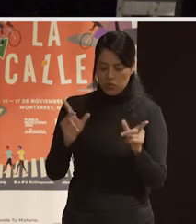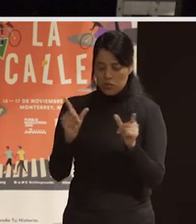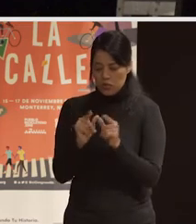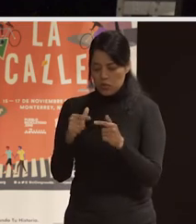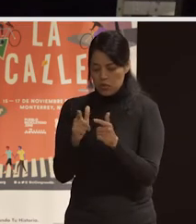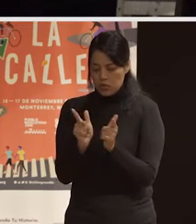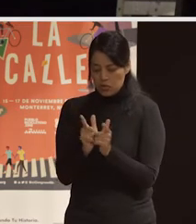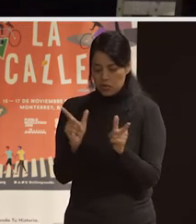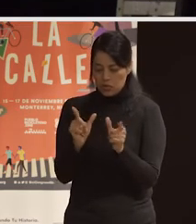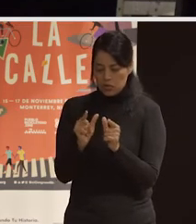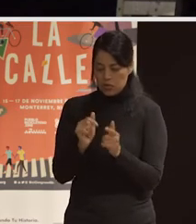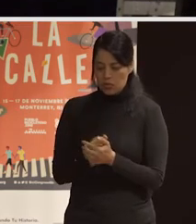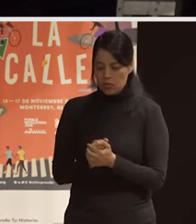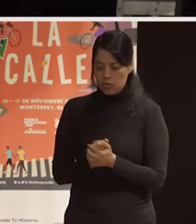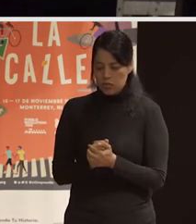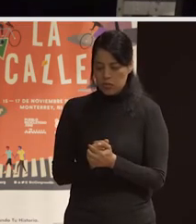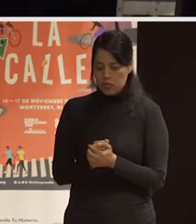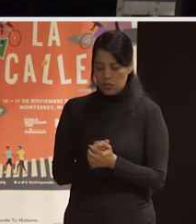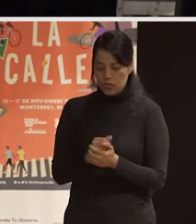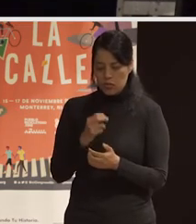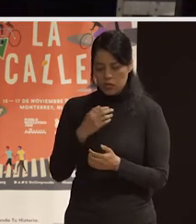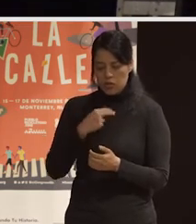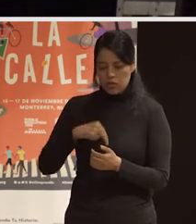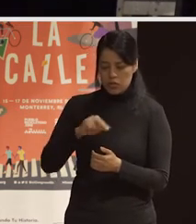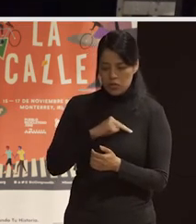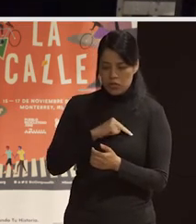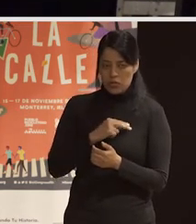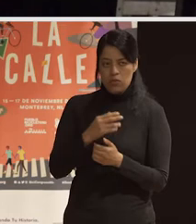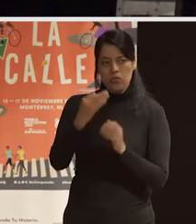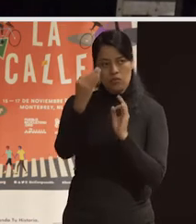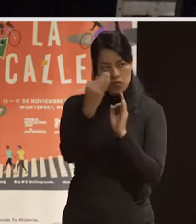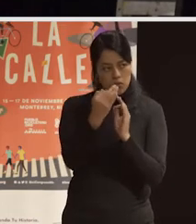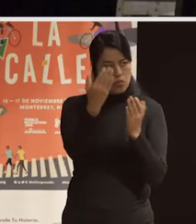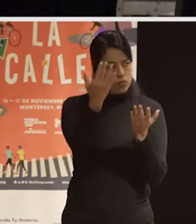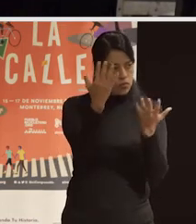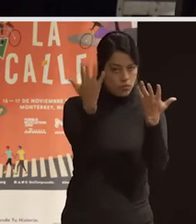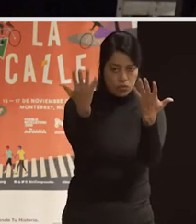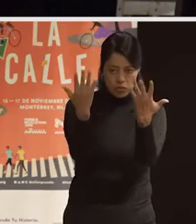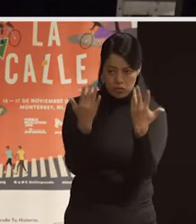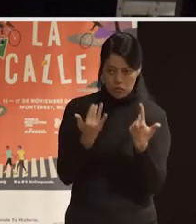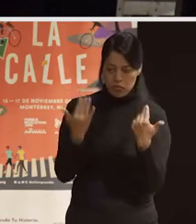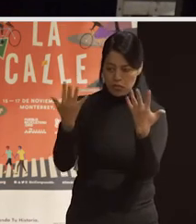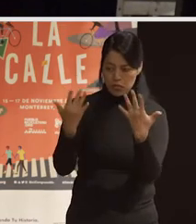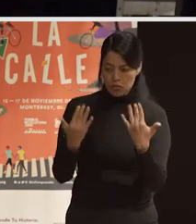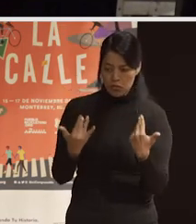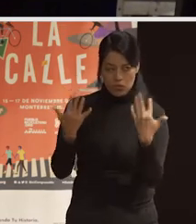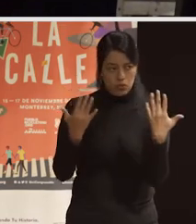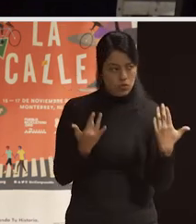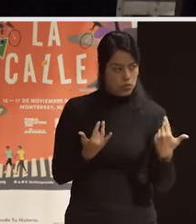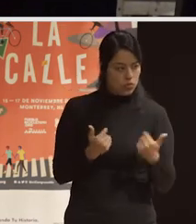grupos pequeños entonces a lo mejor en ese entonces vamos a pedir que se acerquen no en grupos de 3 a 5